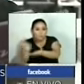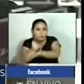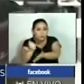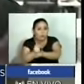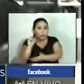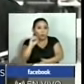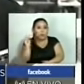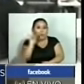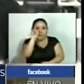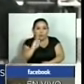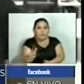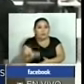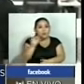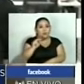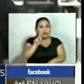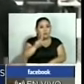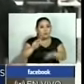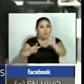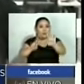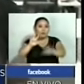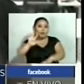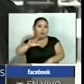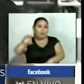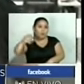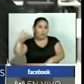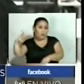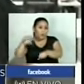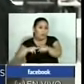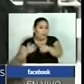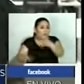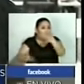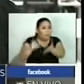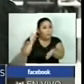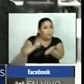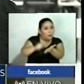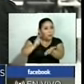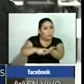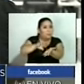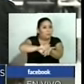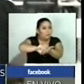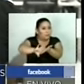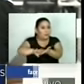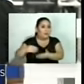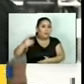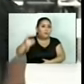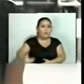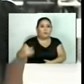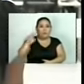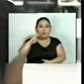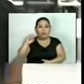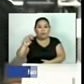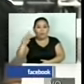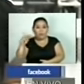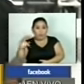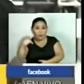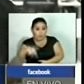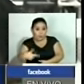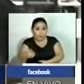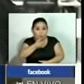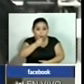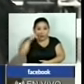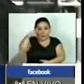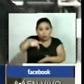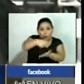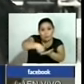menos 175 millones de dólares, deuda que podría ser pagada a partir del 2021. Este es el informe desde